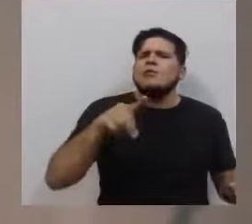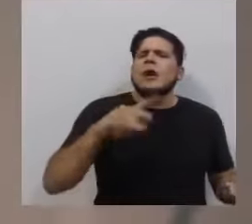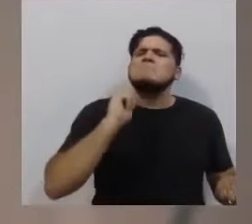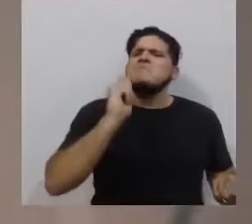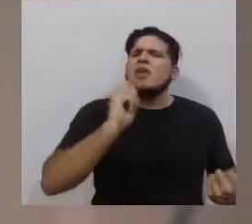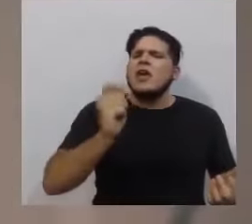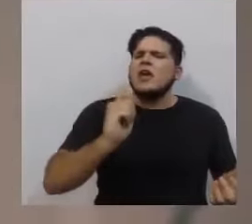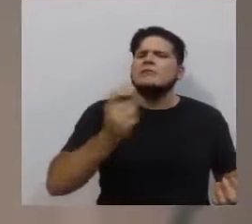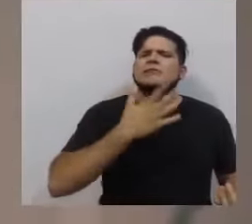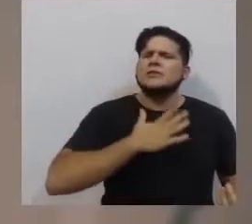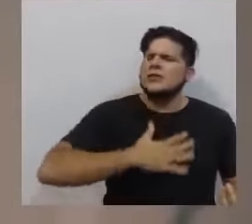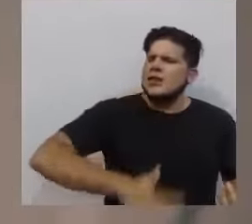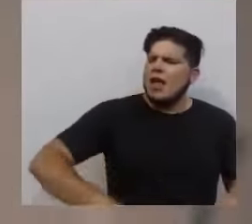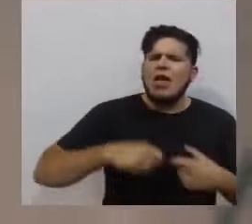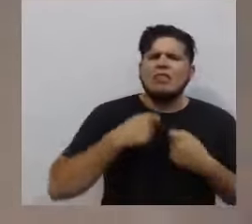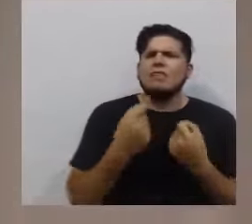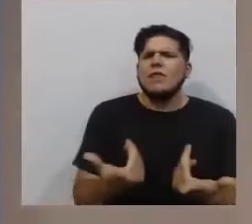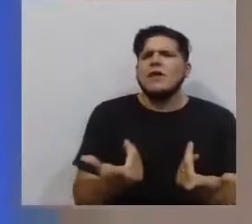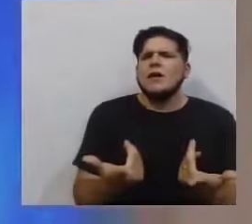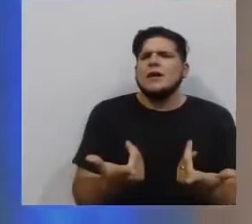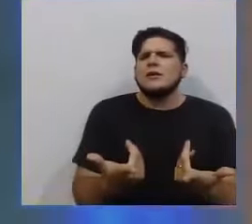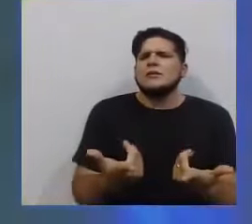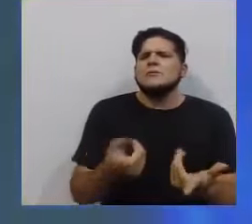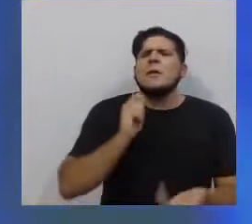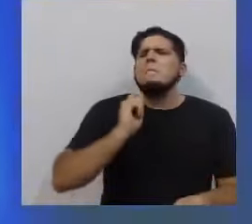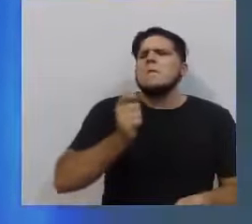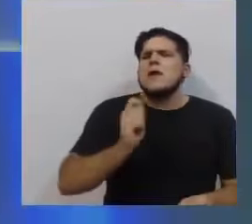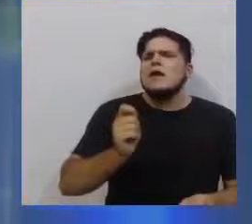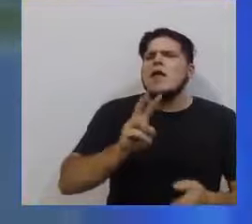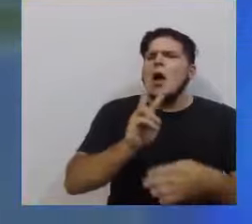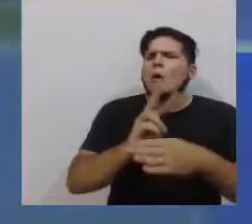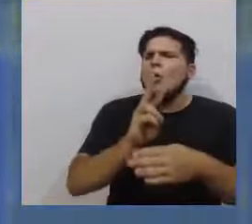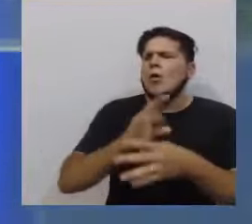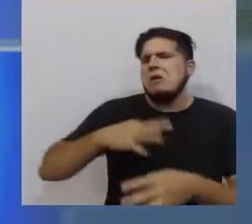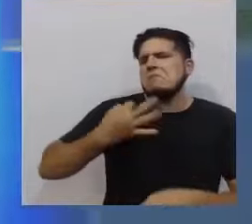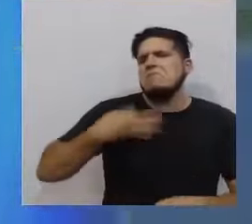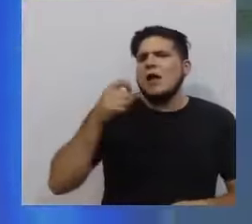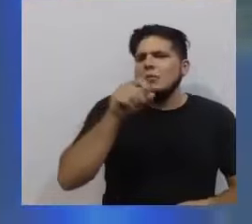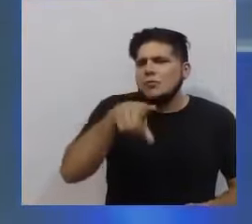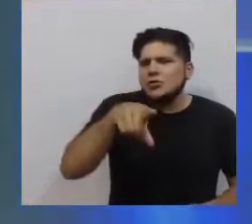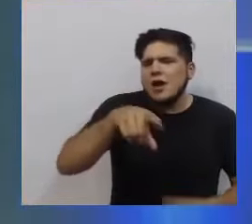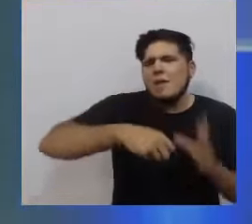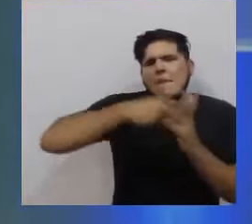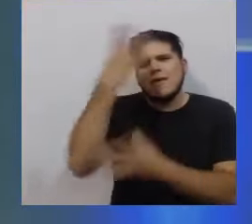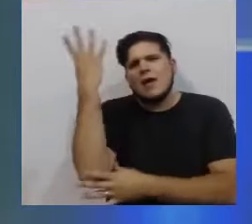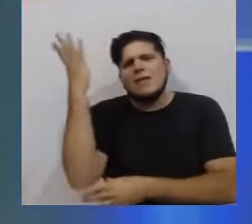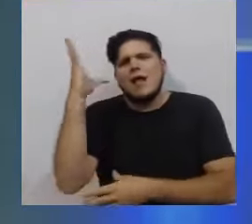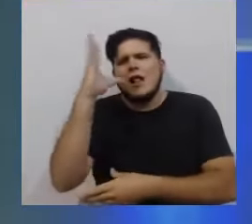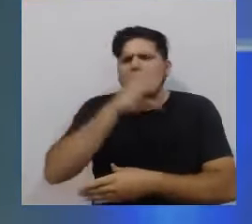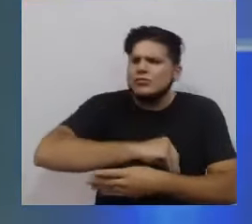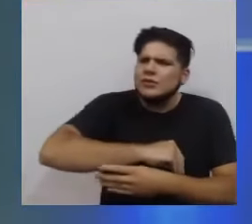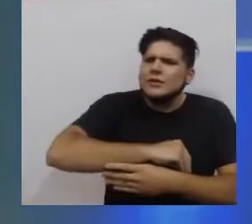en tu vida quien te cuida de noche y de día quien envía su sangre sobre tus hijos de noche y de